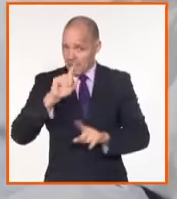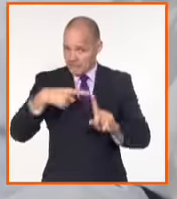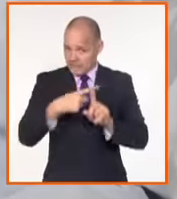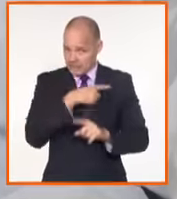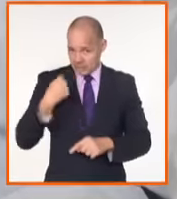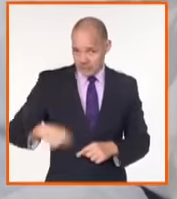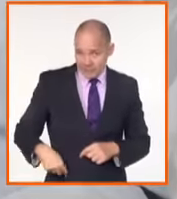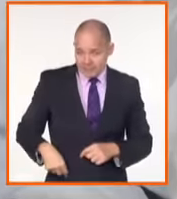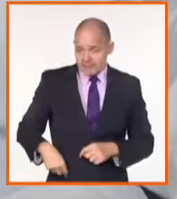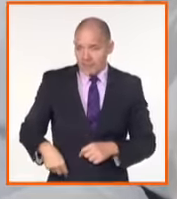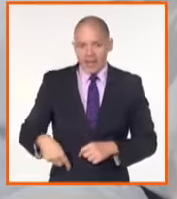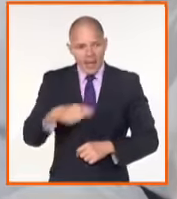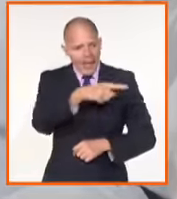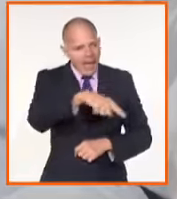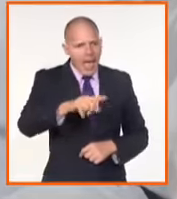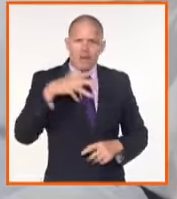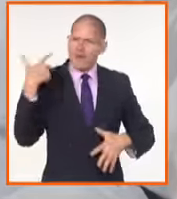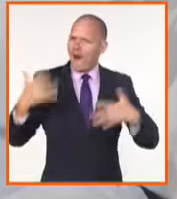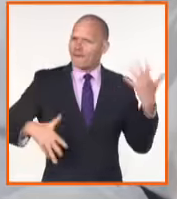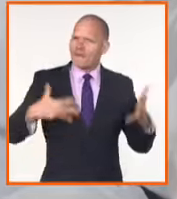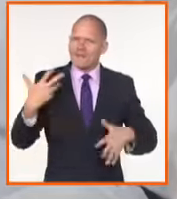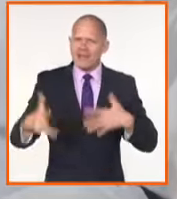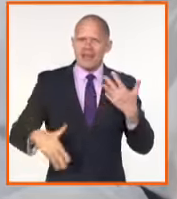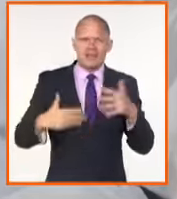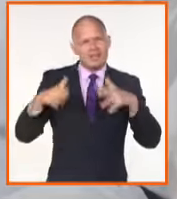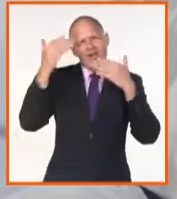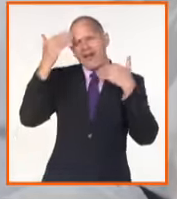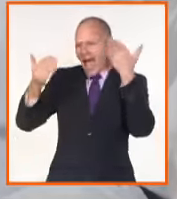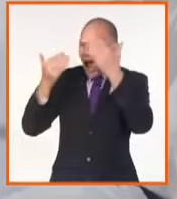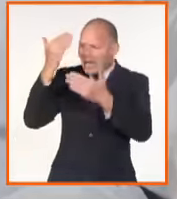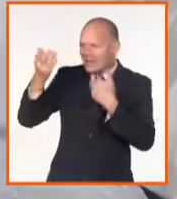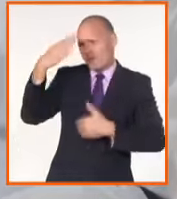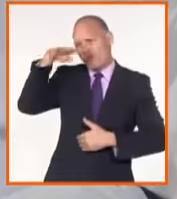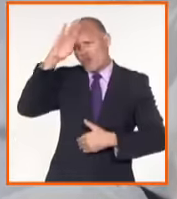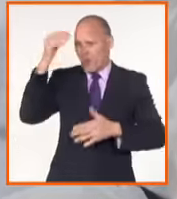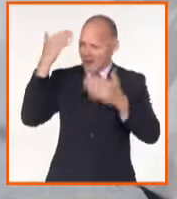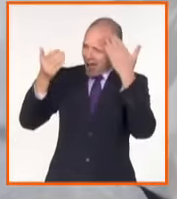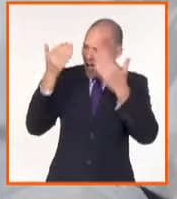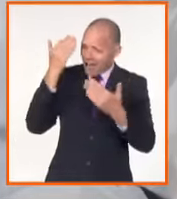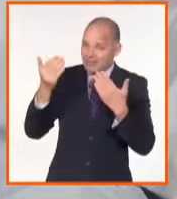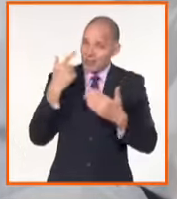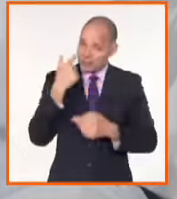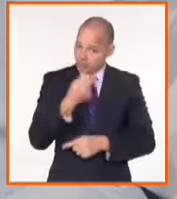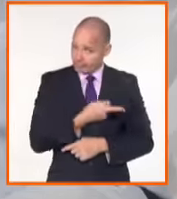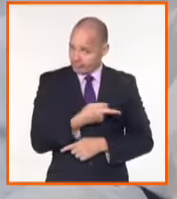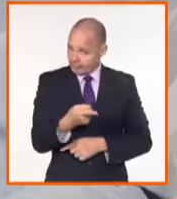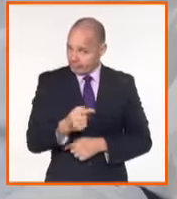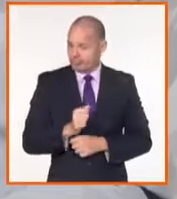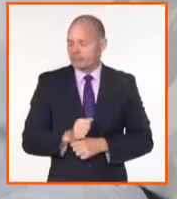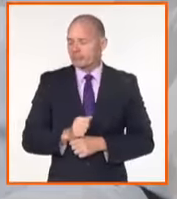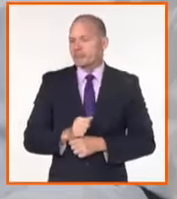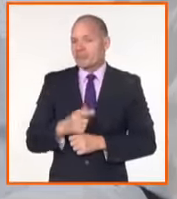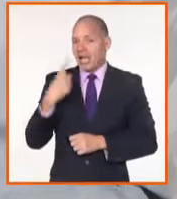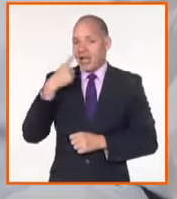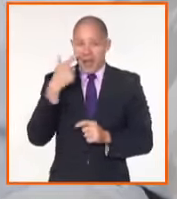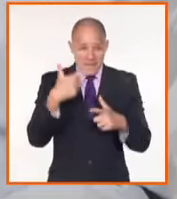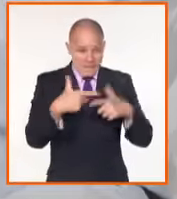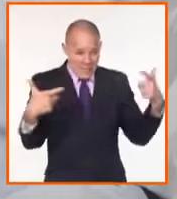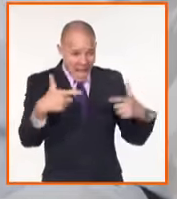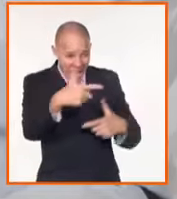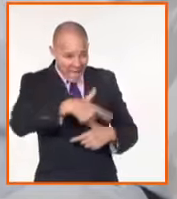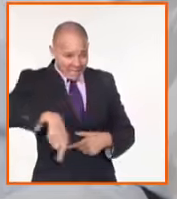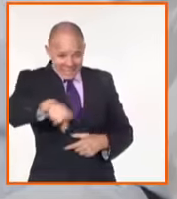acuerdos. Y hemos logrado un casi unánime respaldo a la condena al bloqueo y a la inclusión y a la